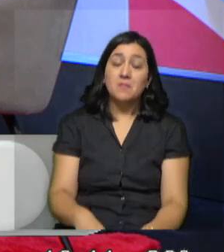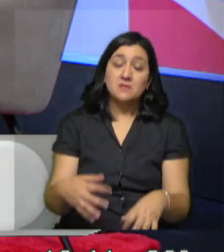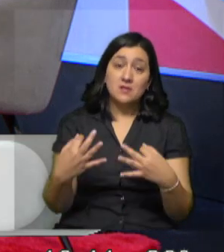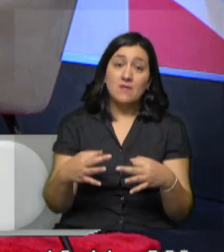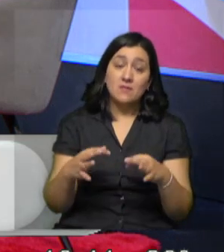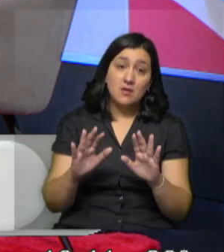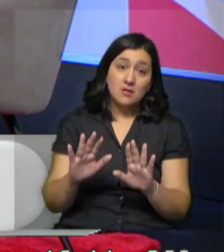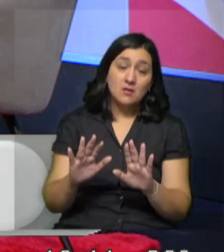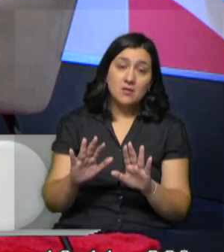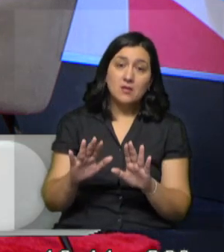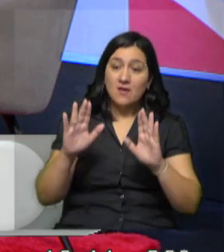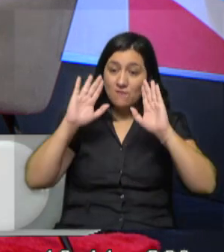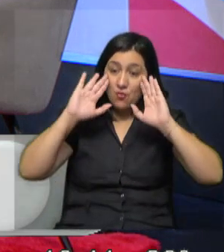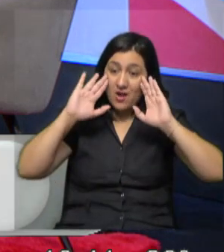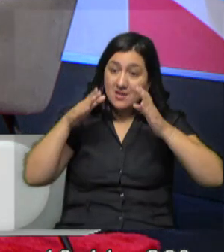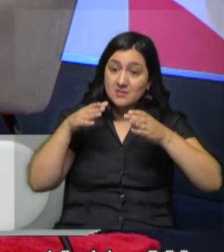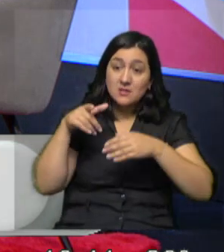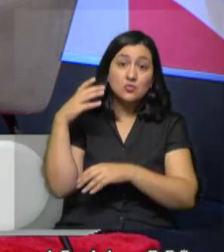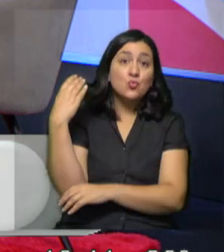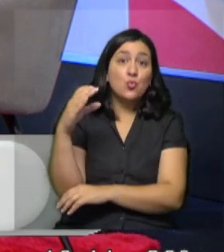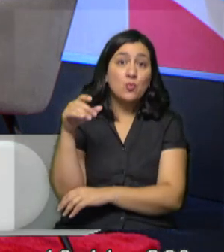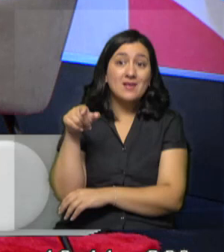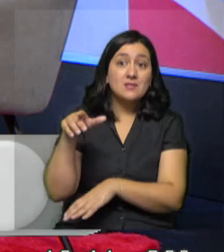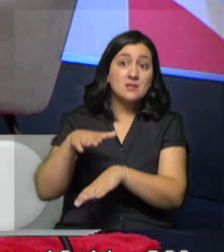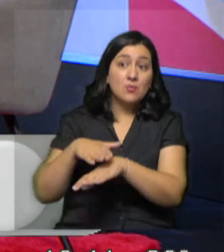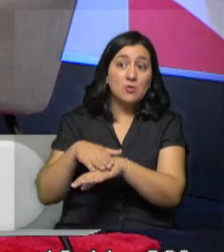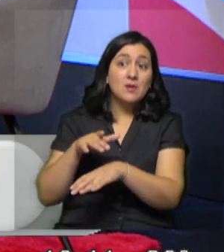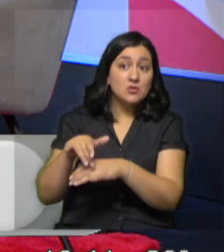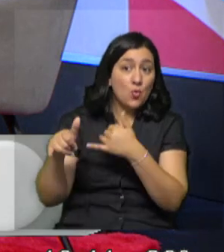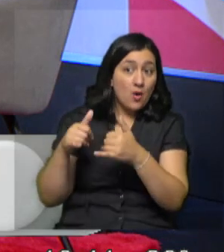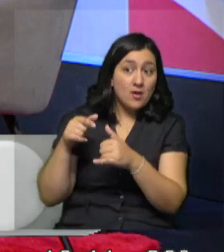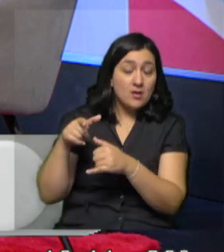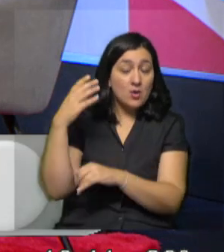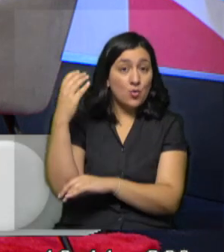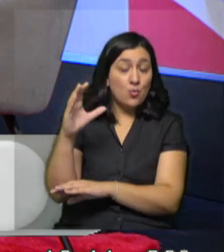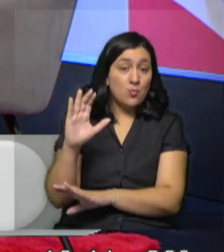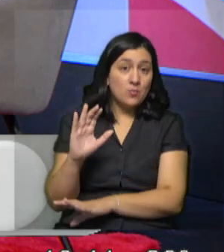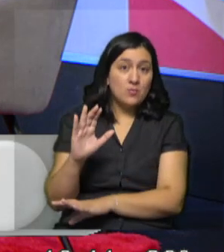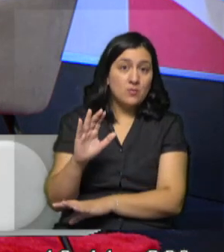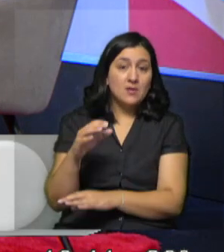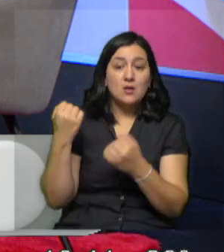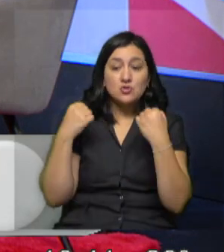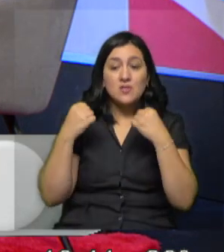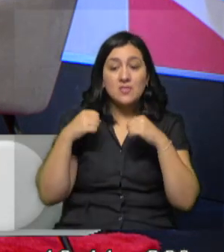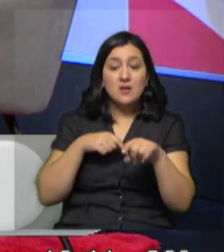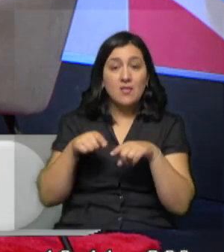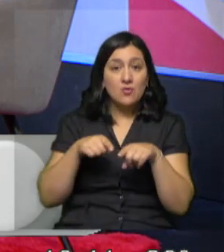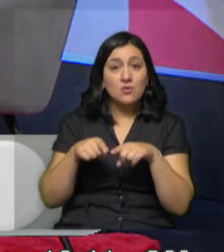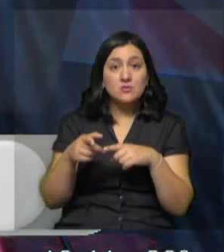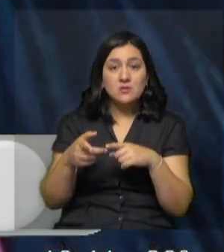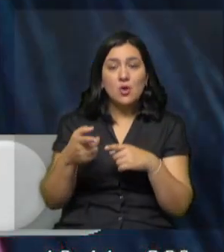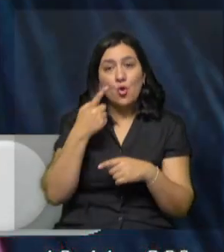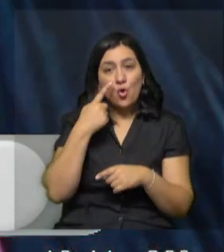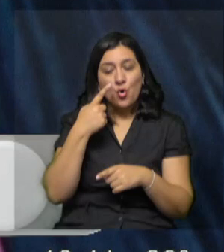dejárselo, que focalicen en el club, que este es el momento para que ellos estén en el club, y que los entrenadores convivan con